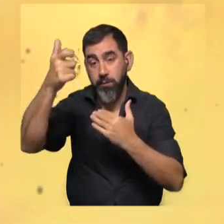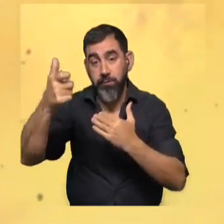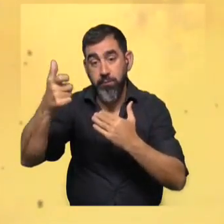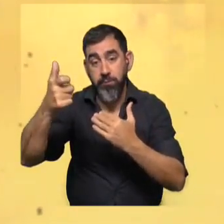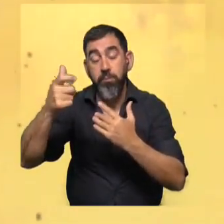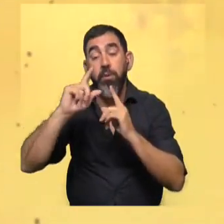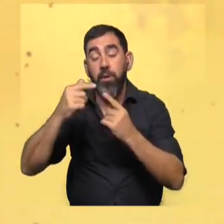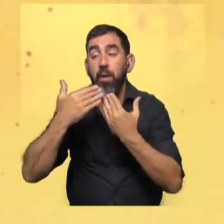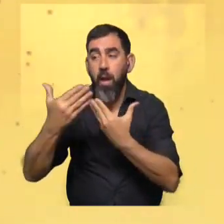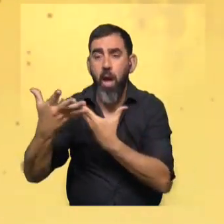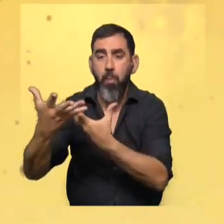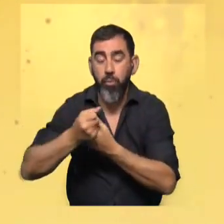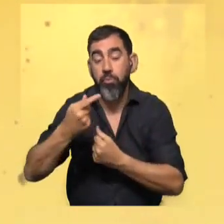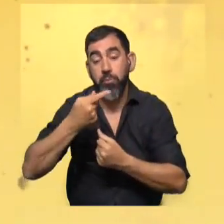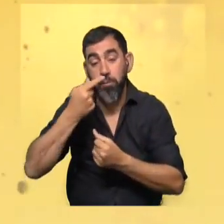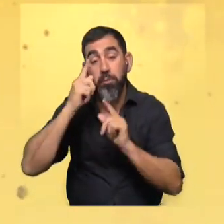mucho apoyo por eso y mucho interés.